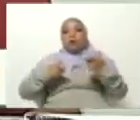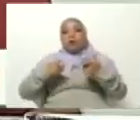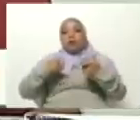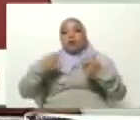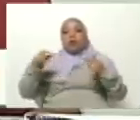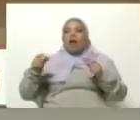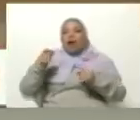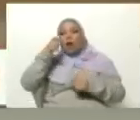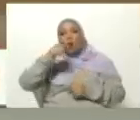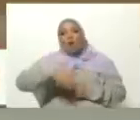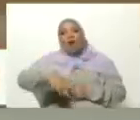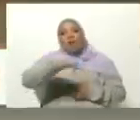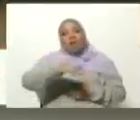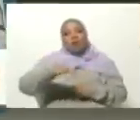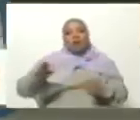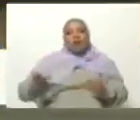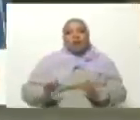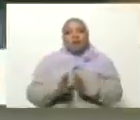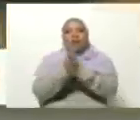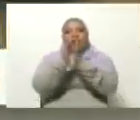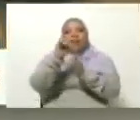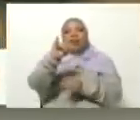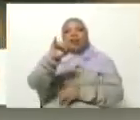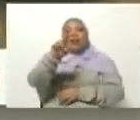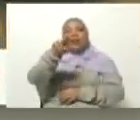Inés, los metió por aquí,